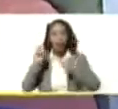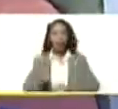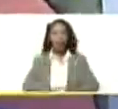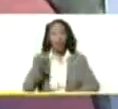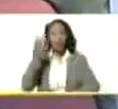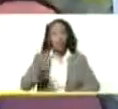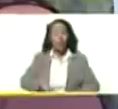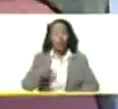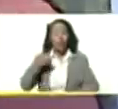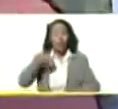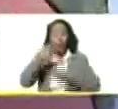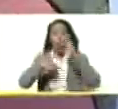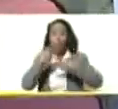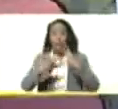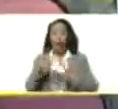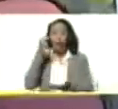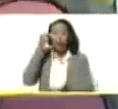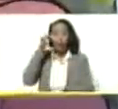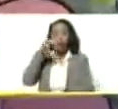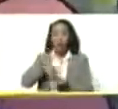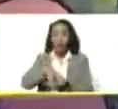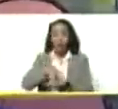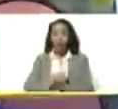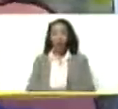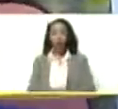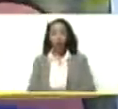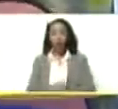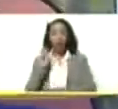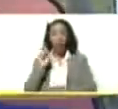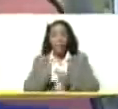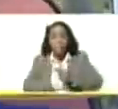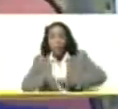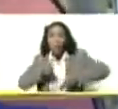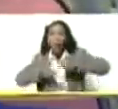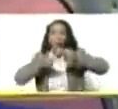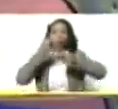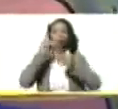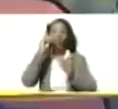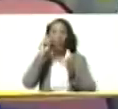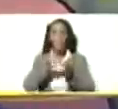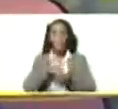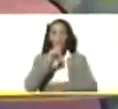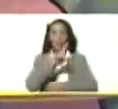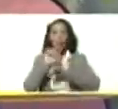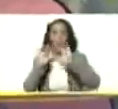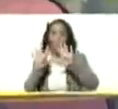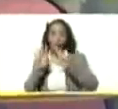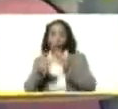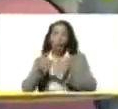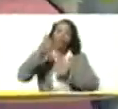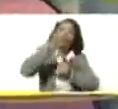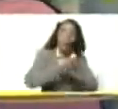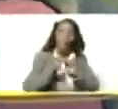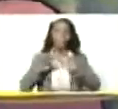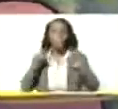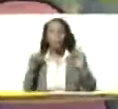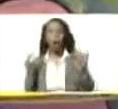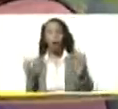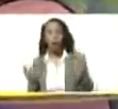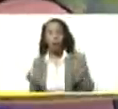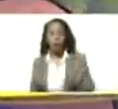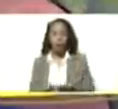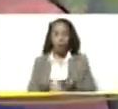sabemos que es una política de Estado que está construyéndose desde el 2019, posterior a la pandemia, pero bueno, este es el